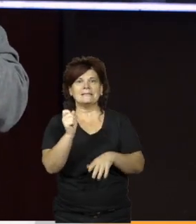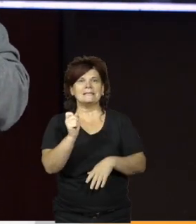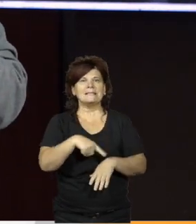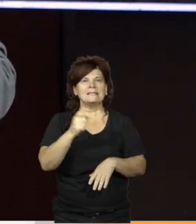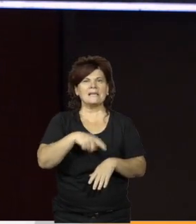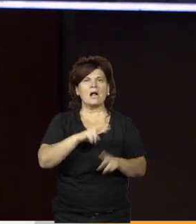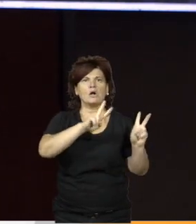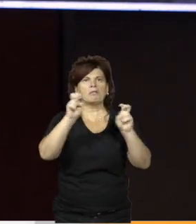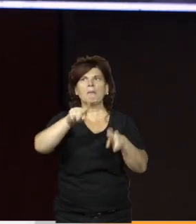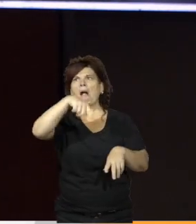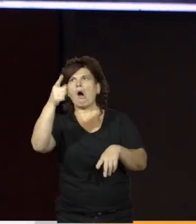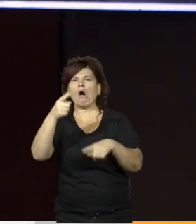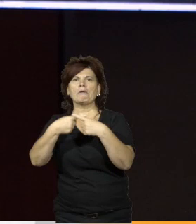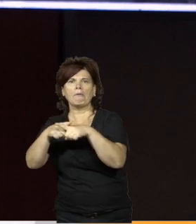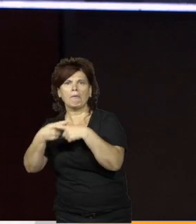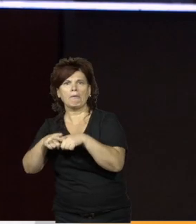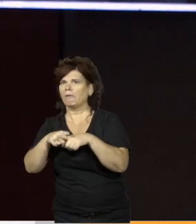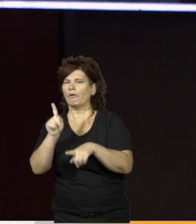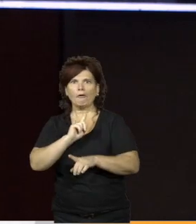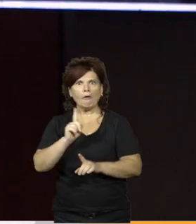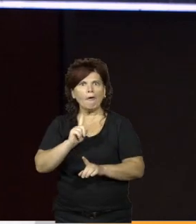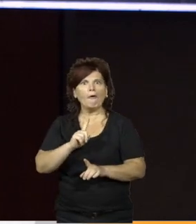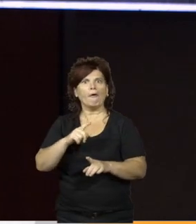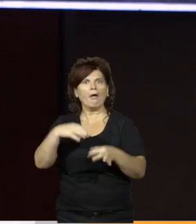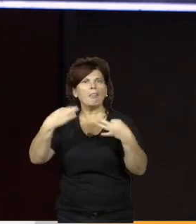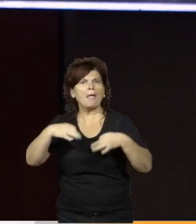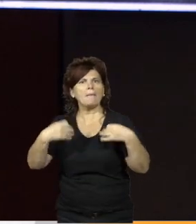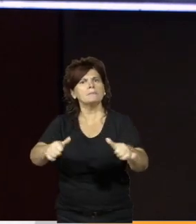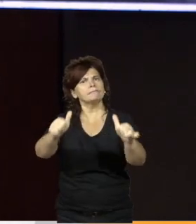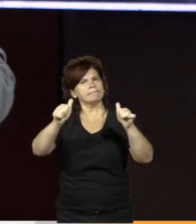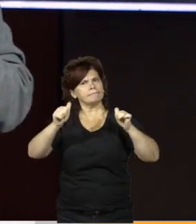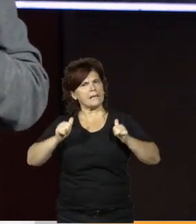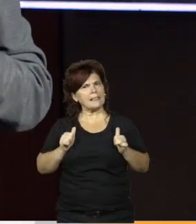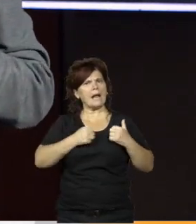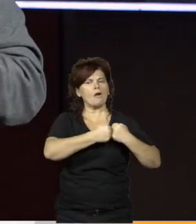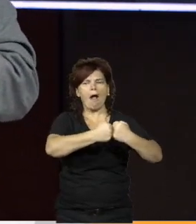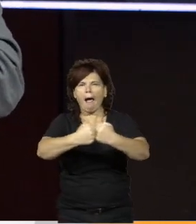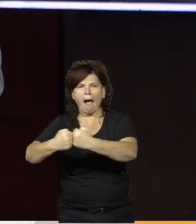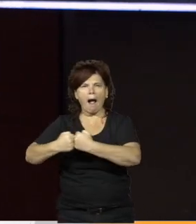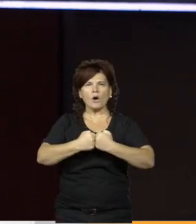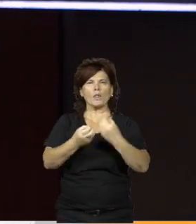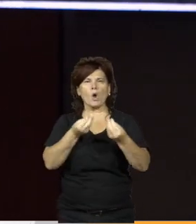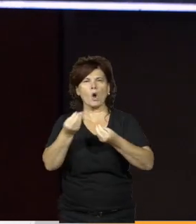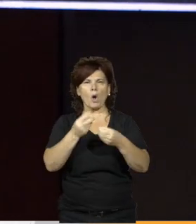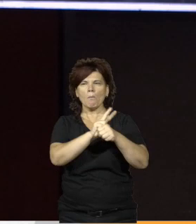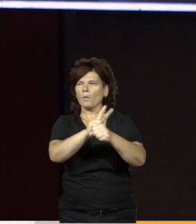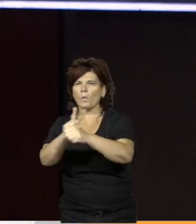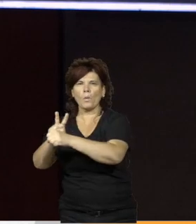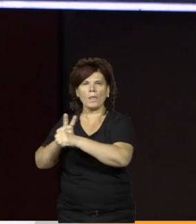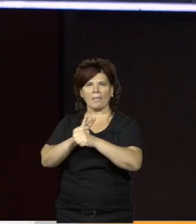tema distinto que nosotros. Tenemos la obligación de sentarnos a ponernos de acuerdo cómo protegemos lo que